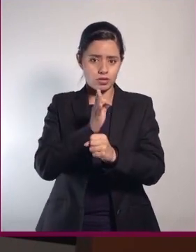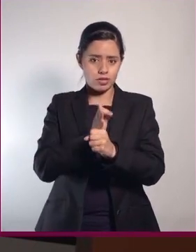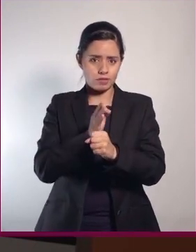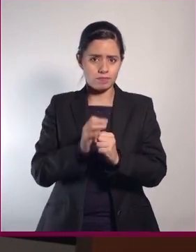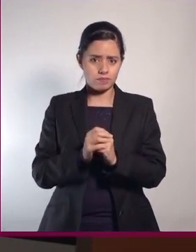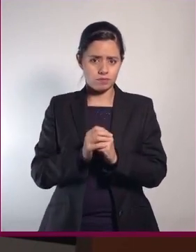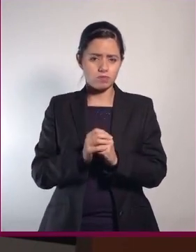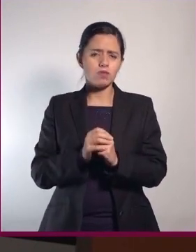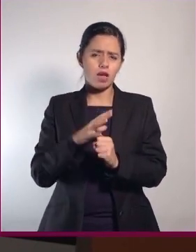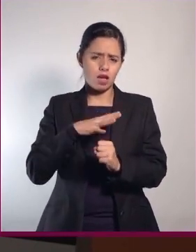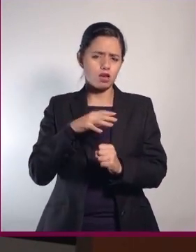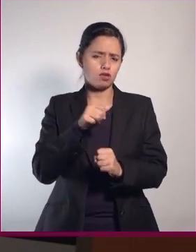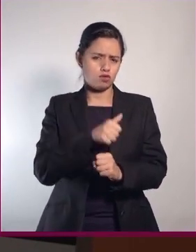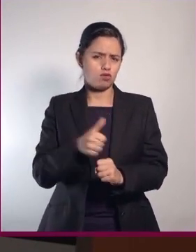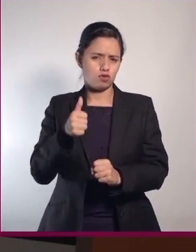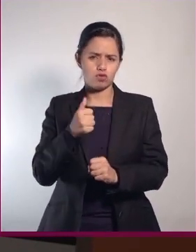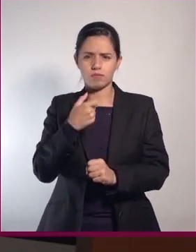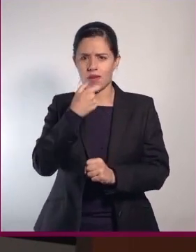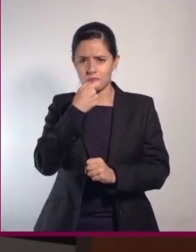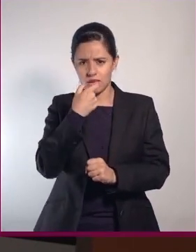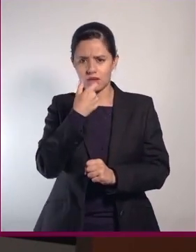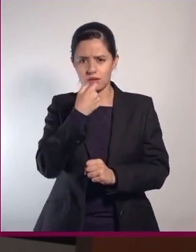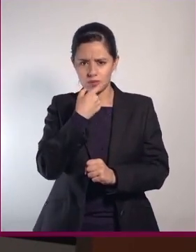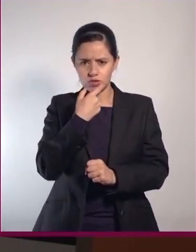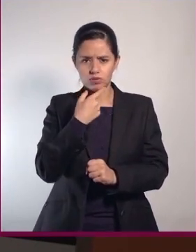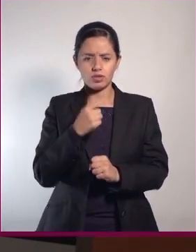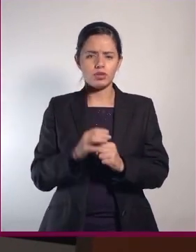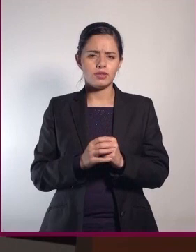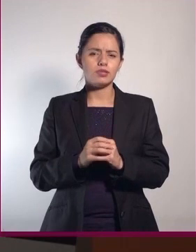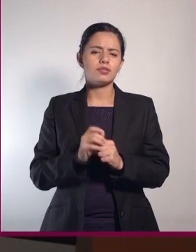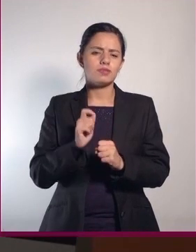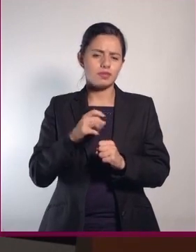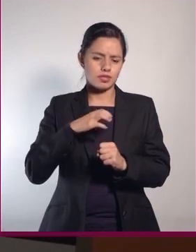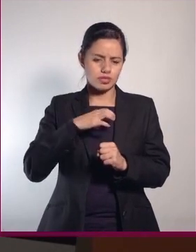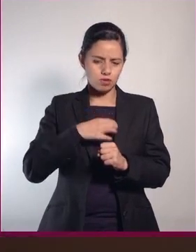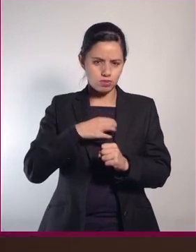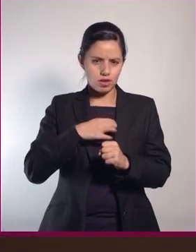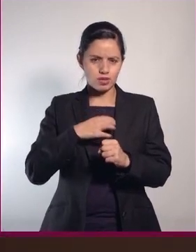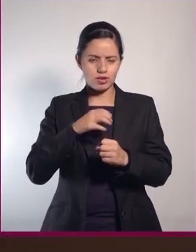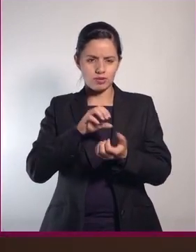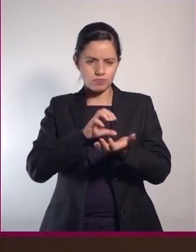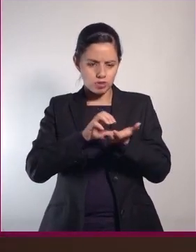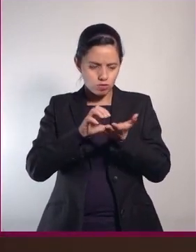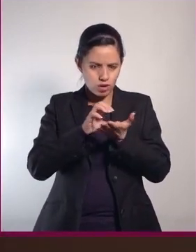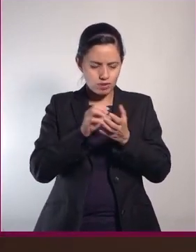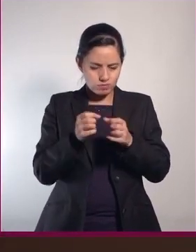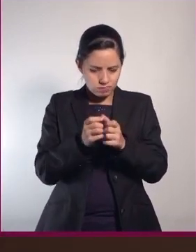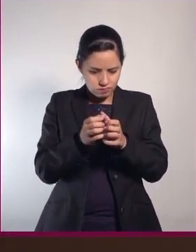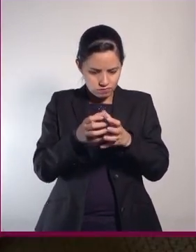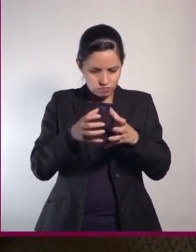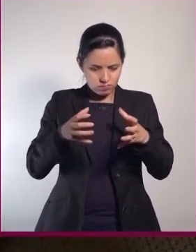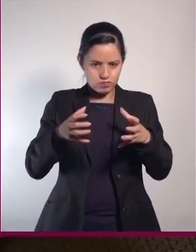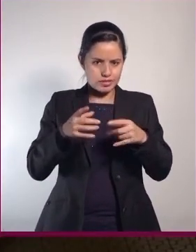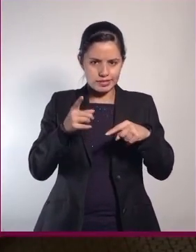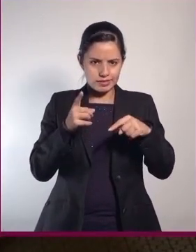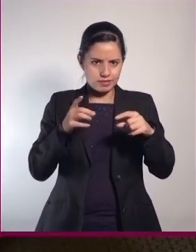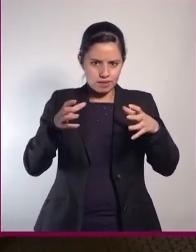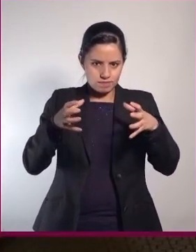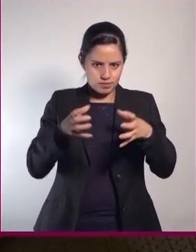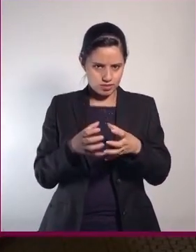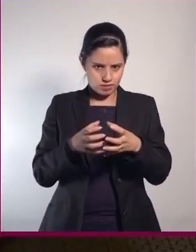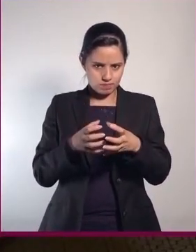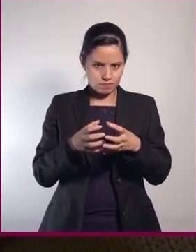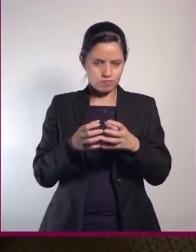quimioterapia, sino otros medicamentos que también afectan la proliferación y el crecimiento celular, utilizando otros blancos. Existe la